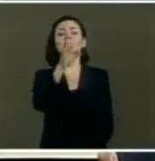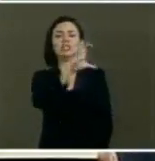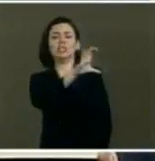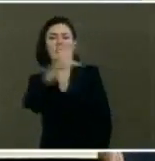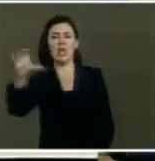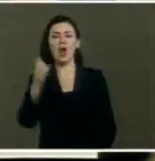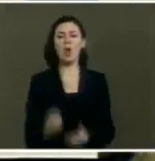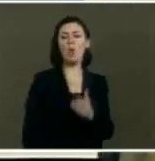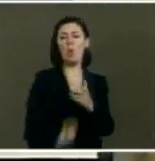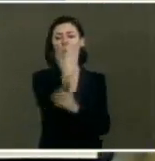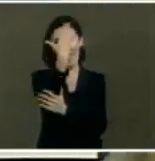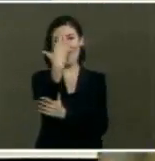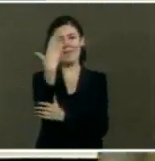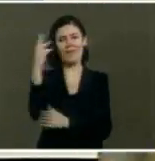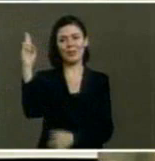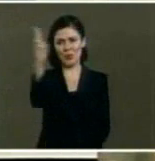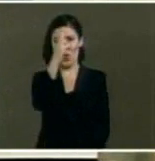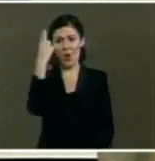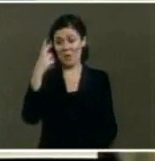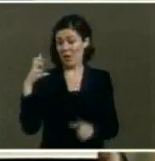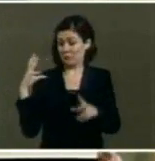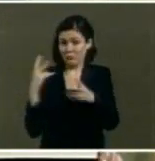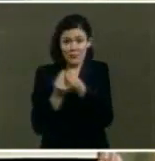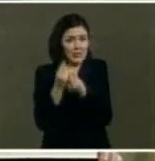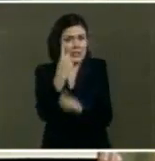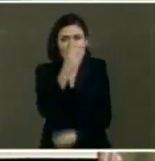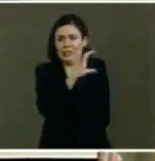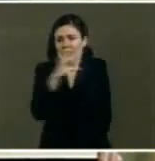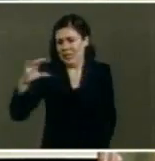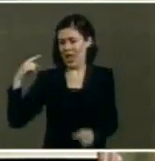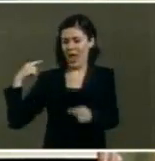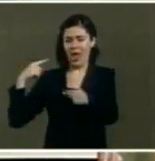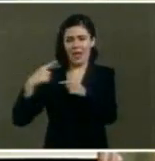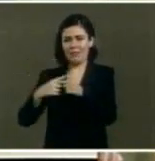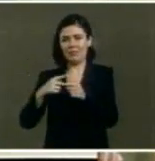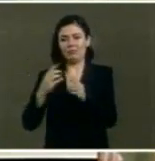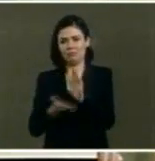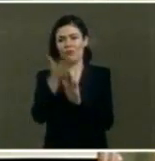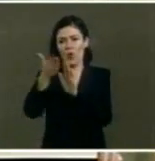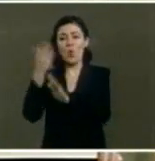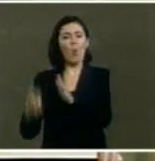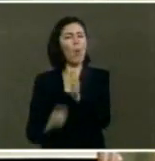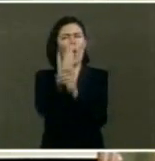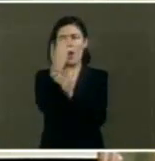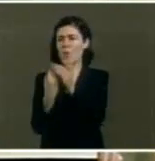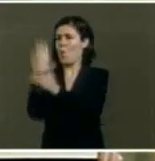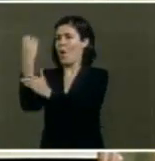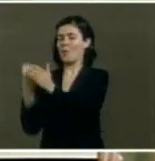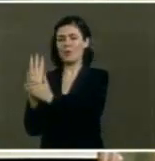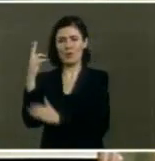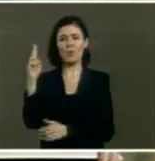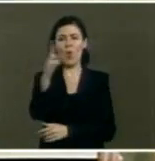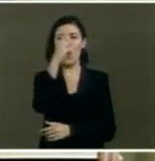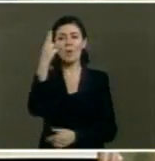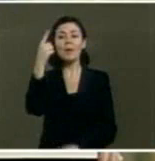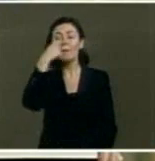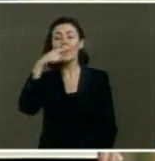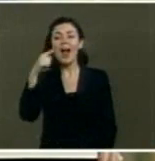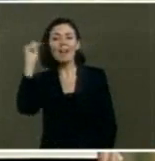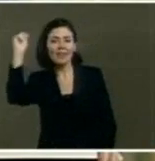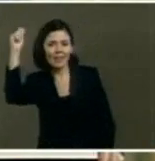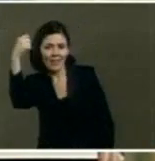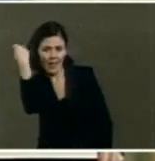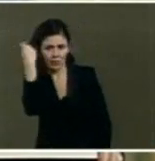el país. Es decir, completaremos la centena completa de centros superiores y universitarios orientados a la